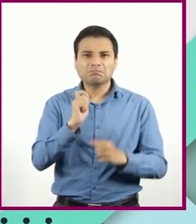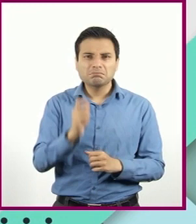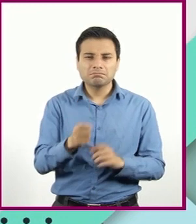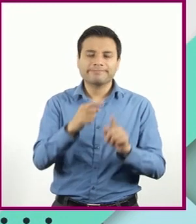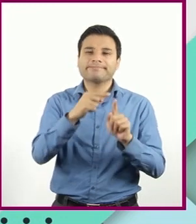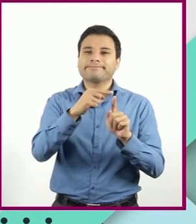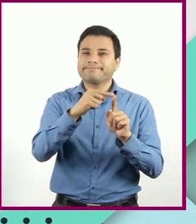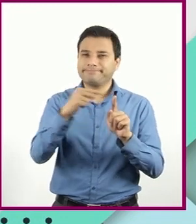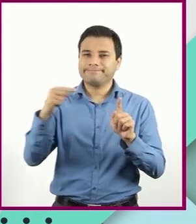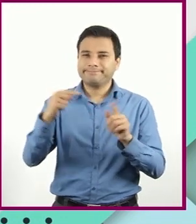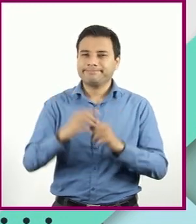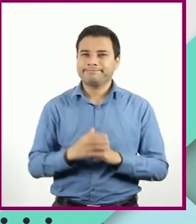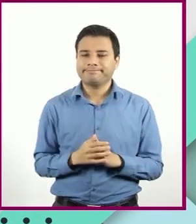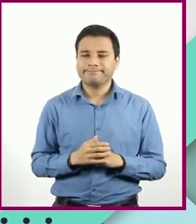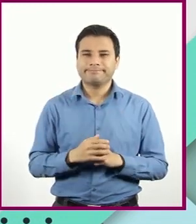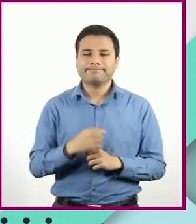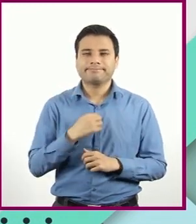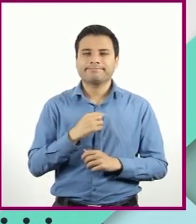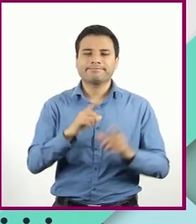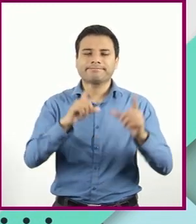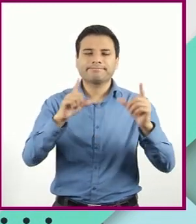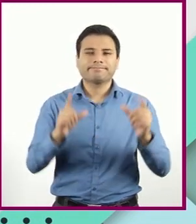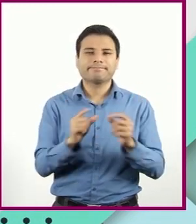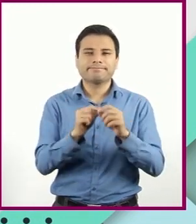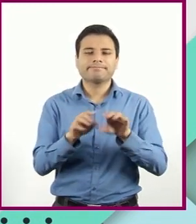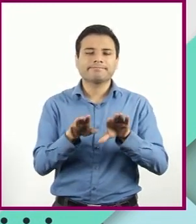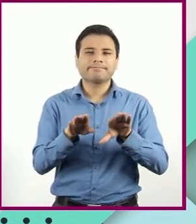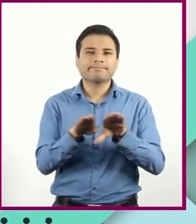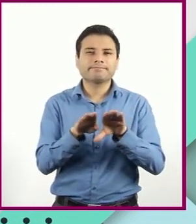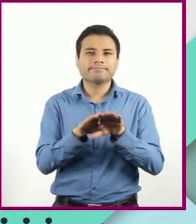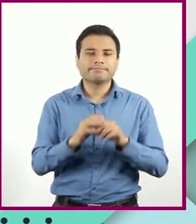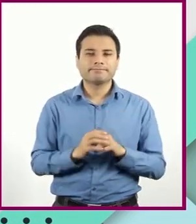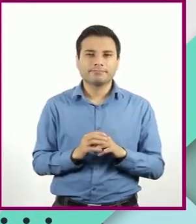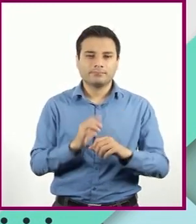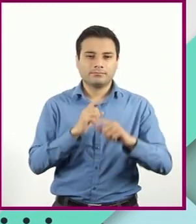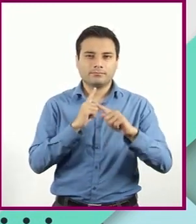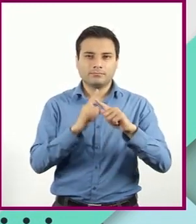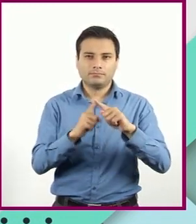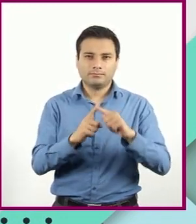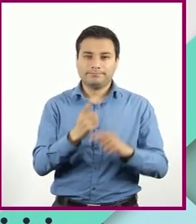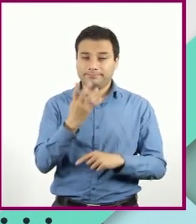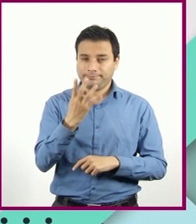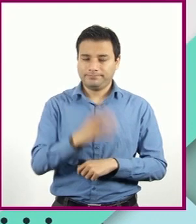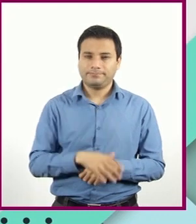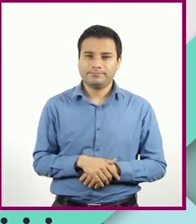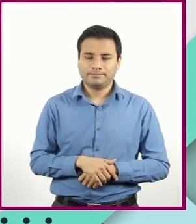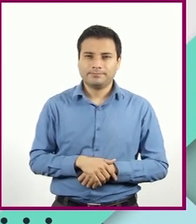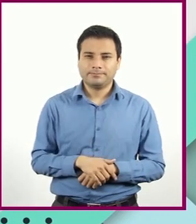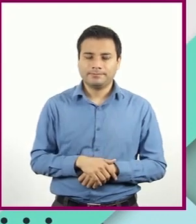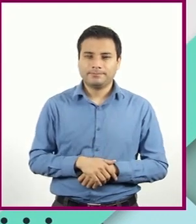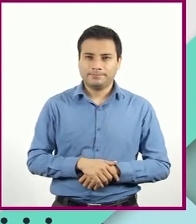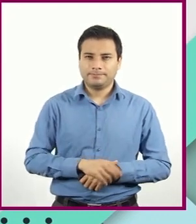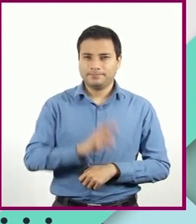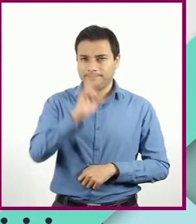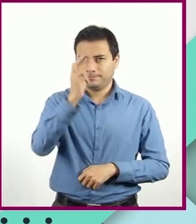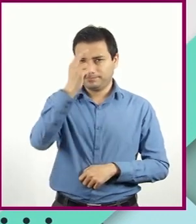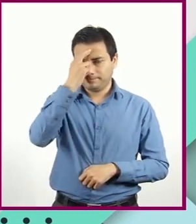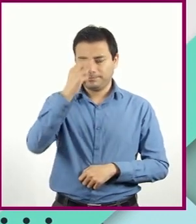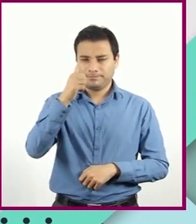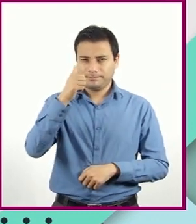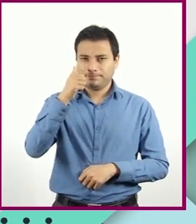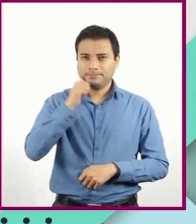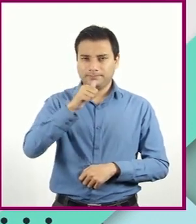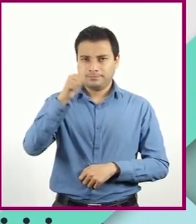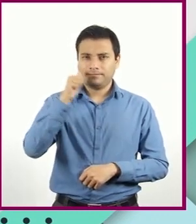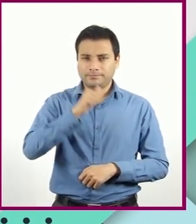lo tanto, para simplificarlo del primer miembro, debemos multiplicar por 4. Teniendo presente la propiedad uniforme